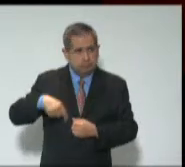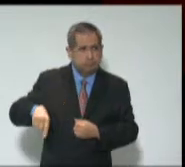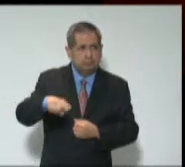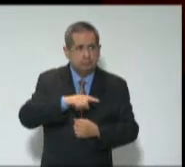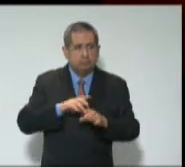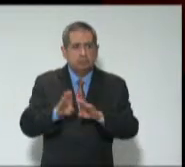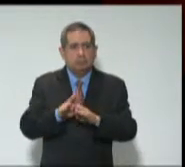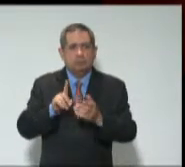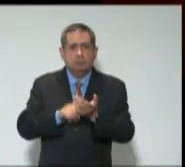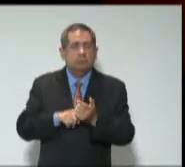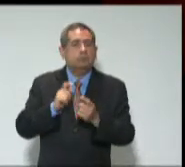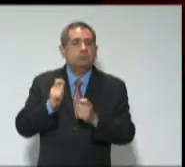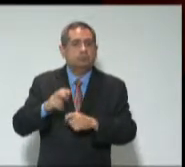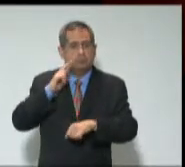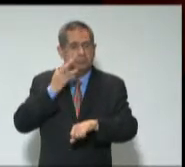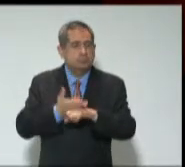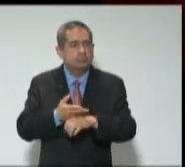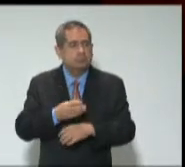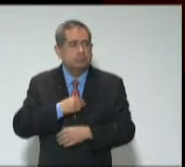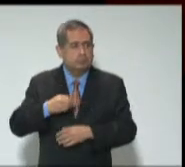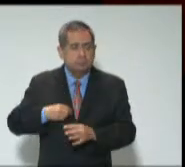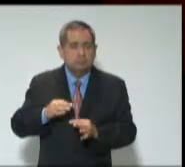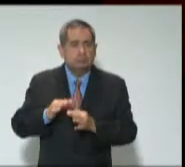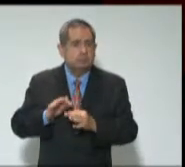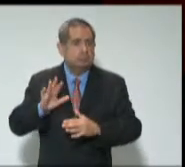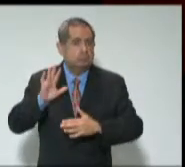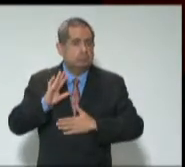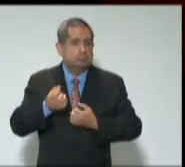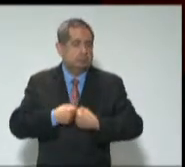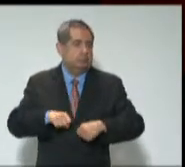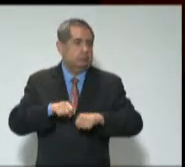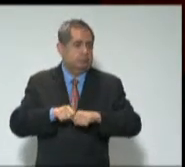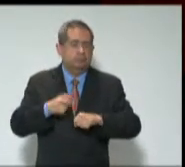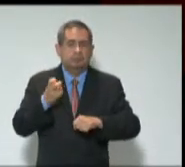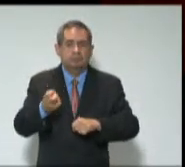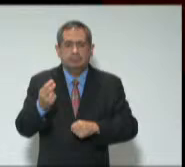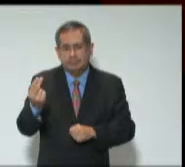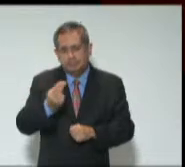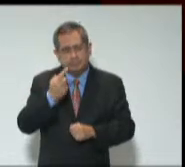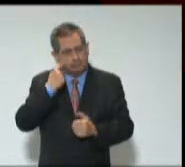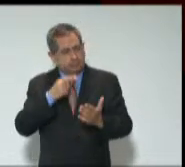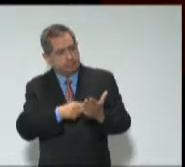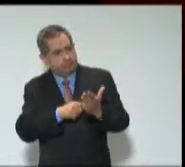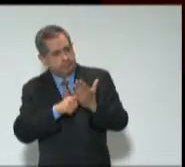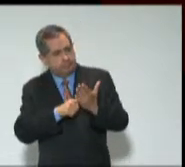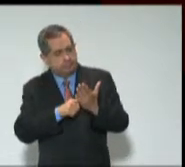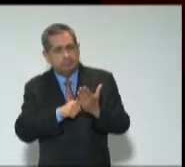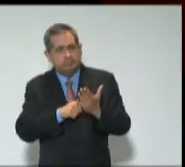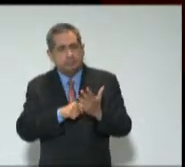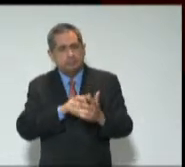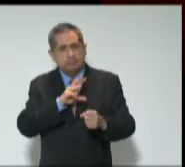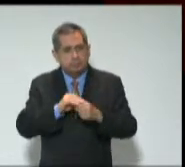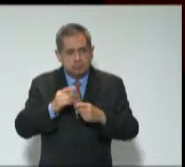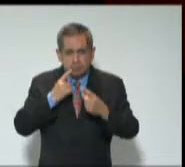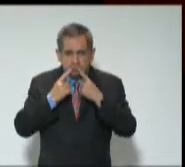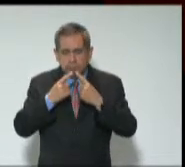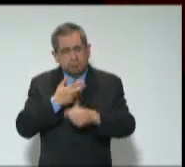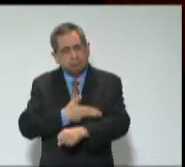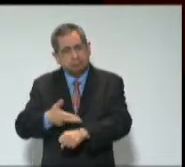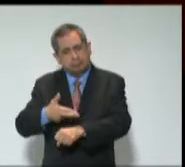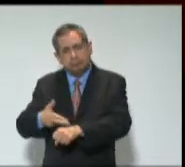relevante papel que asumen y su compromiso con la sociedad lo que se ha hecho patente en las relevantes acciones que se han